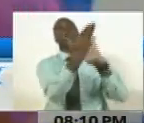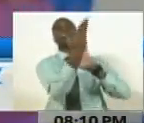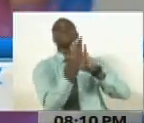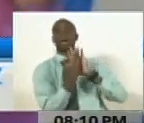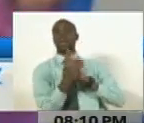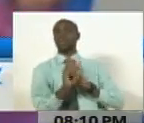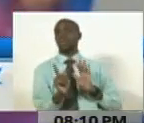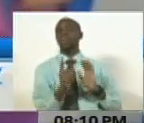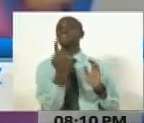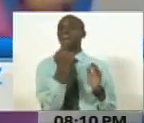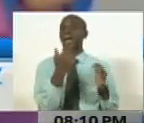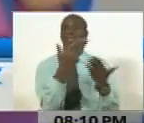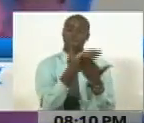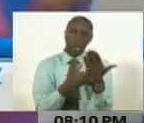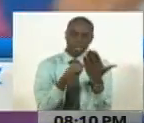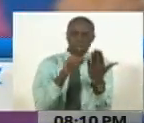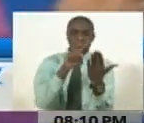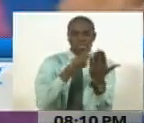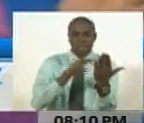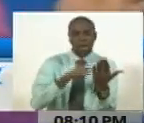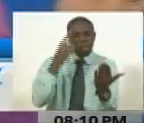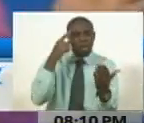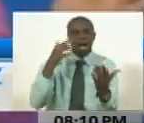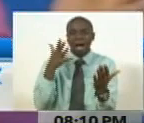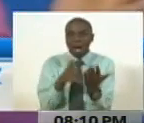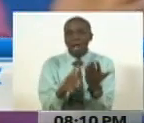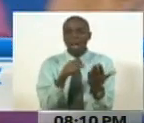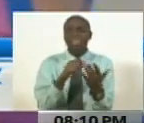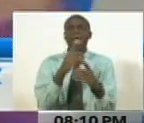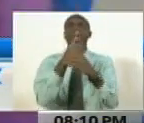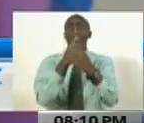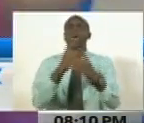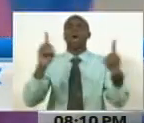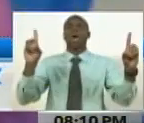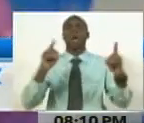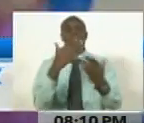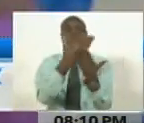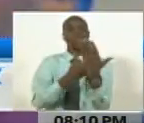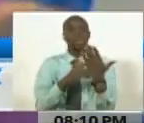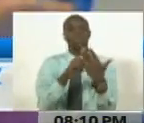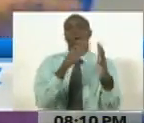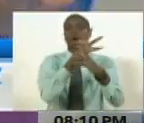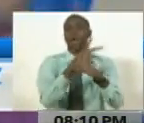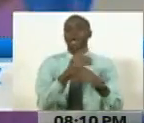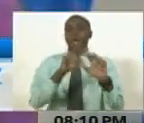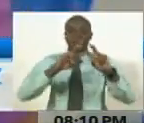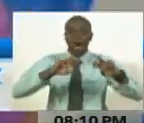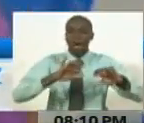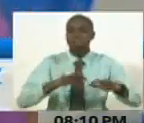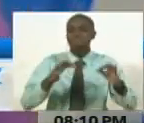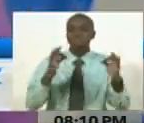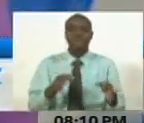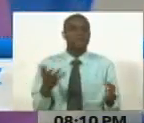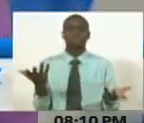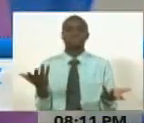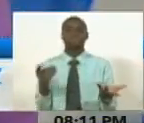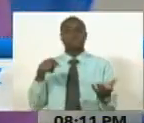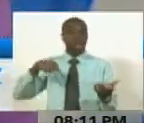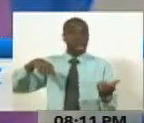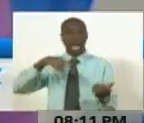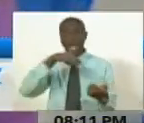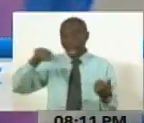bien, la democrática. Tendría que explicarlo bien. Ellos ni siquiera quisieron los